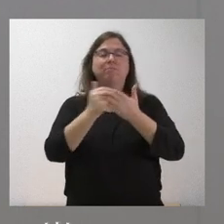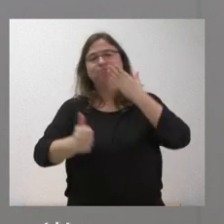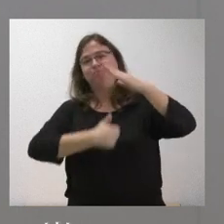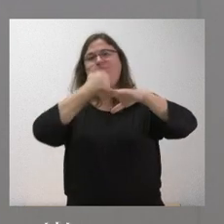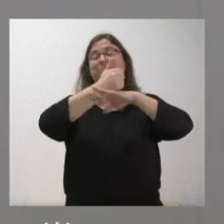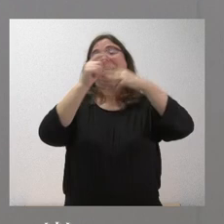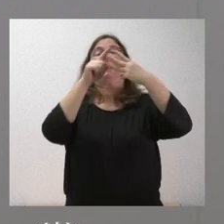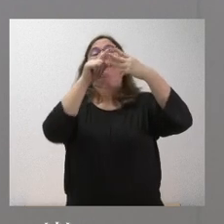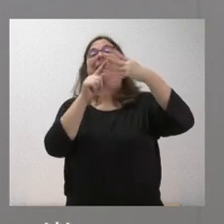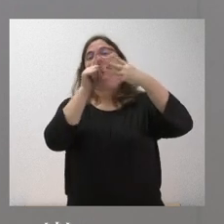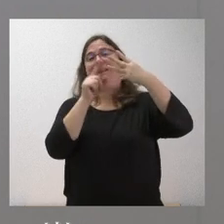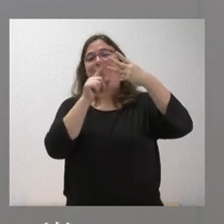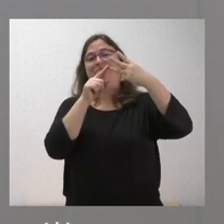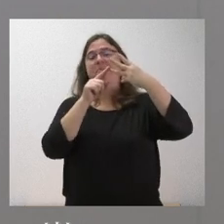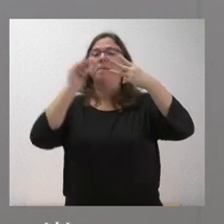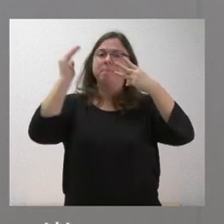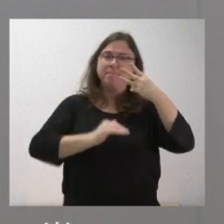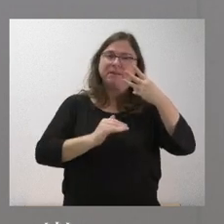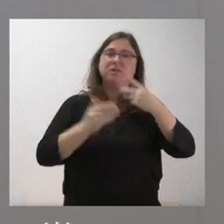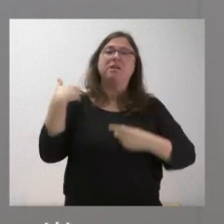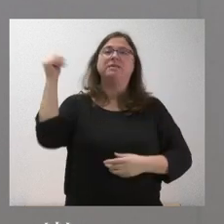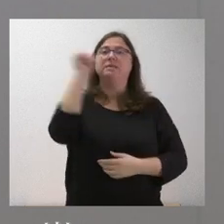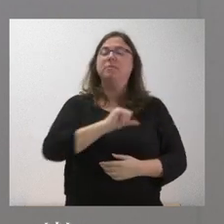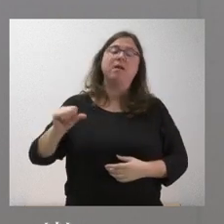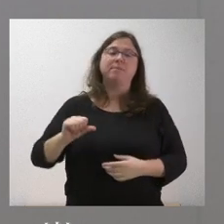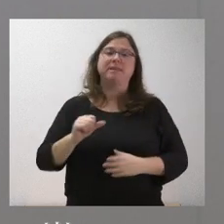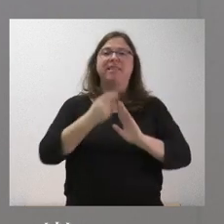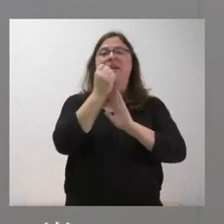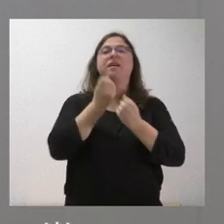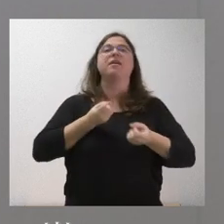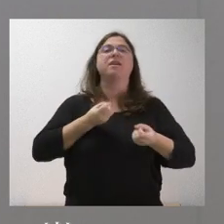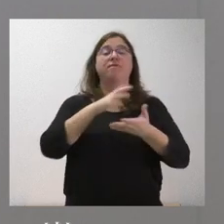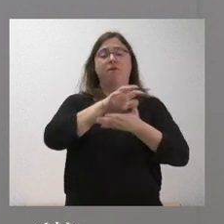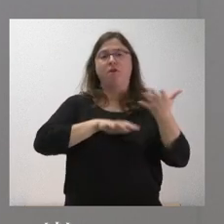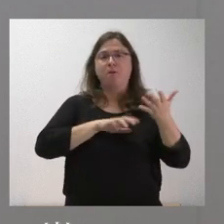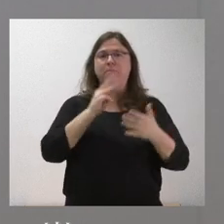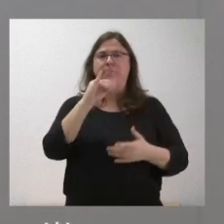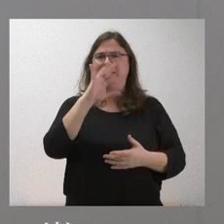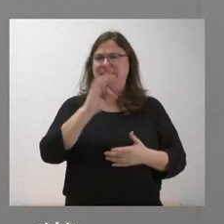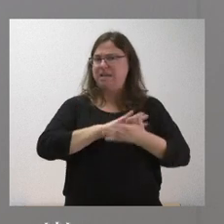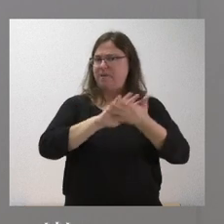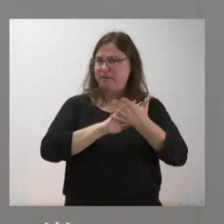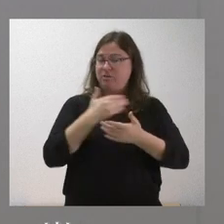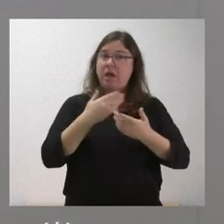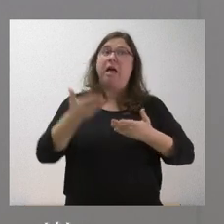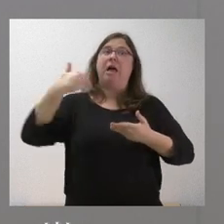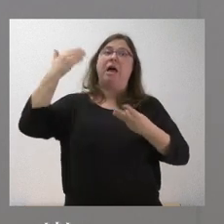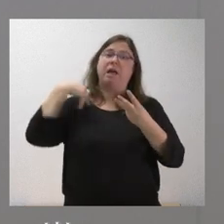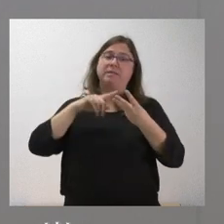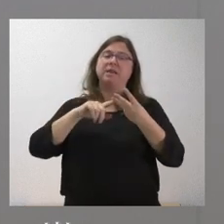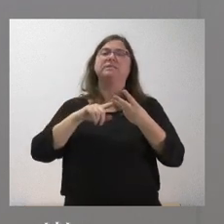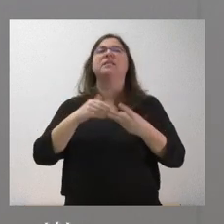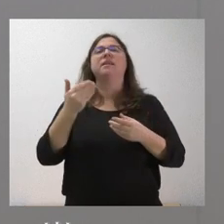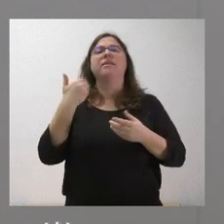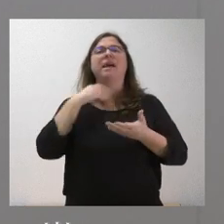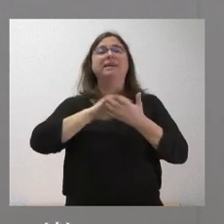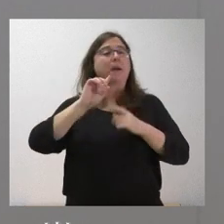inflación y la semana pasada fue el informe pisa que fue ya convenientemente analizado el dato anterior es el que situaba Castilla de León como la